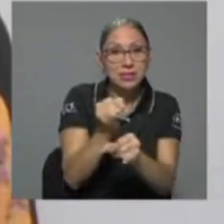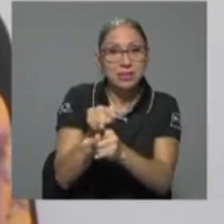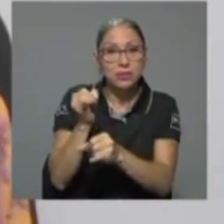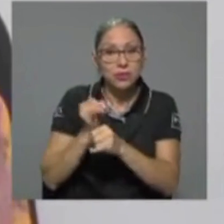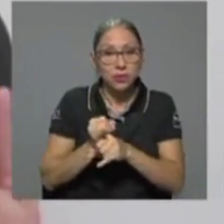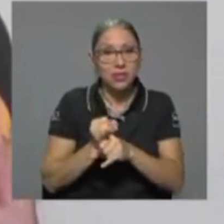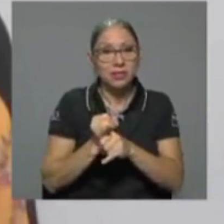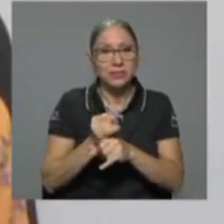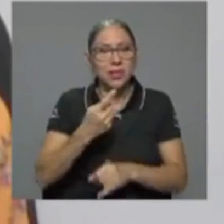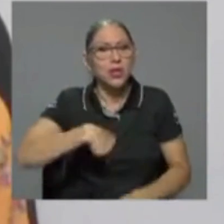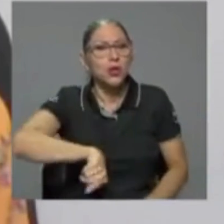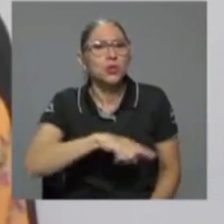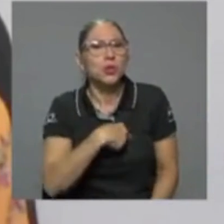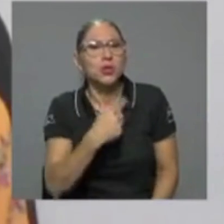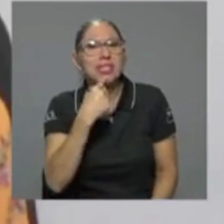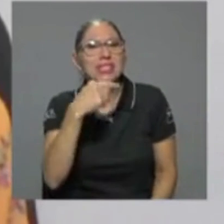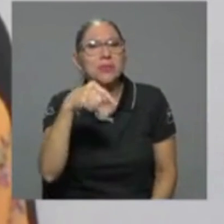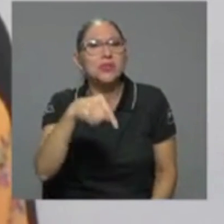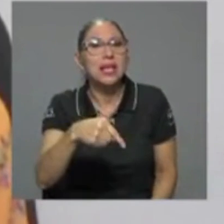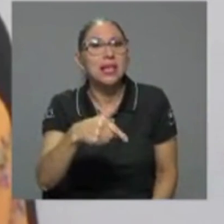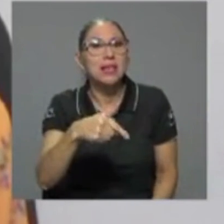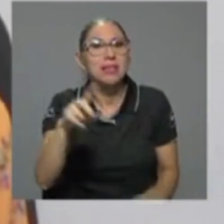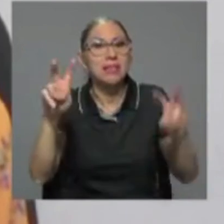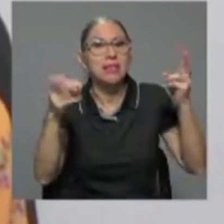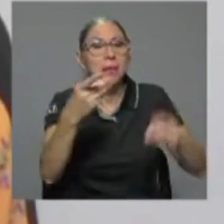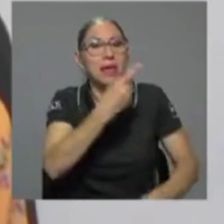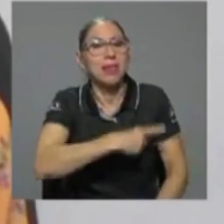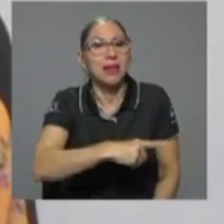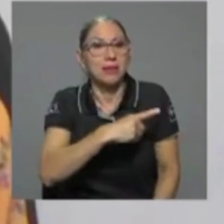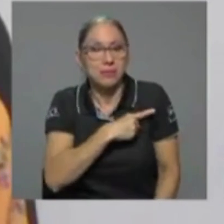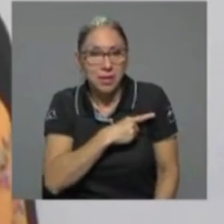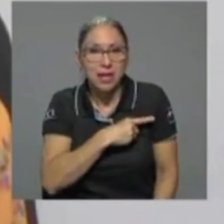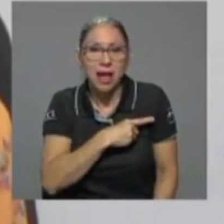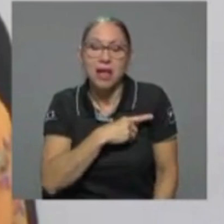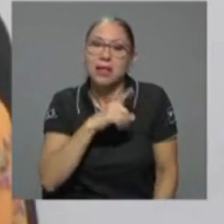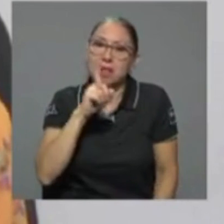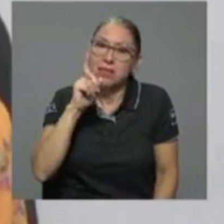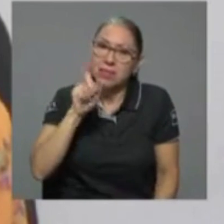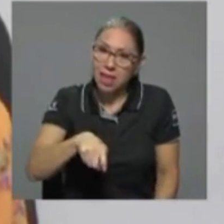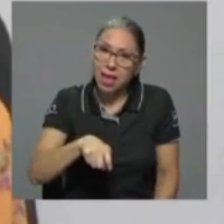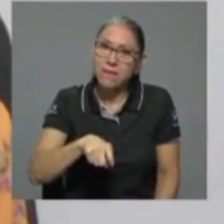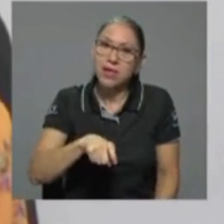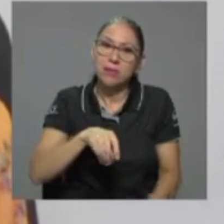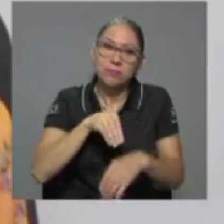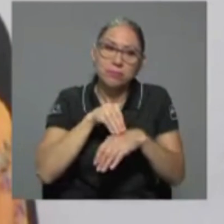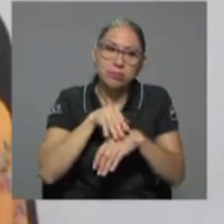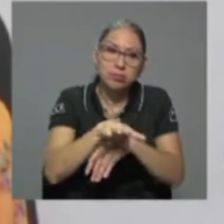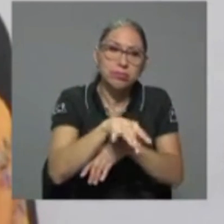nosotros decimos es que el tema de la disciplina tiene que pasar por todos los actores.